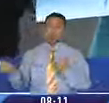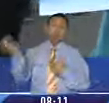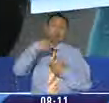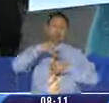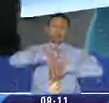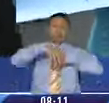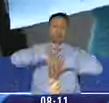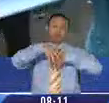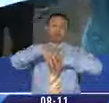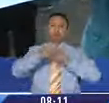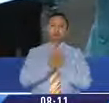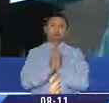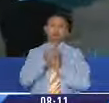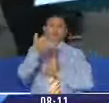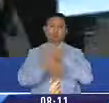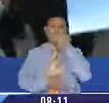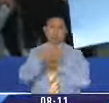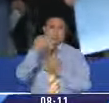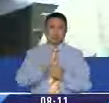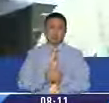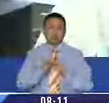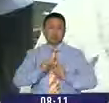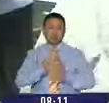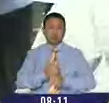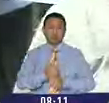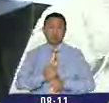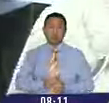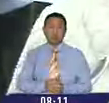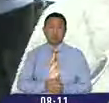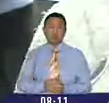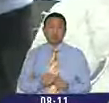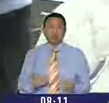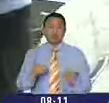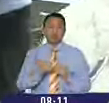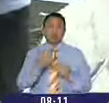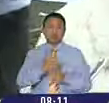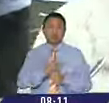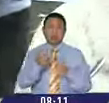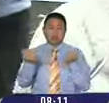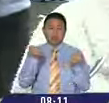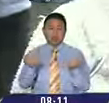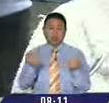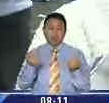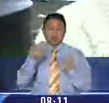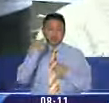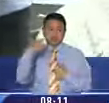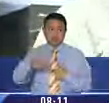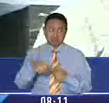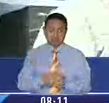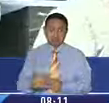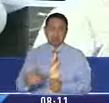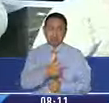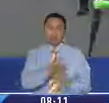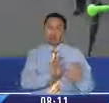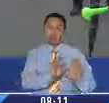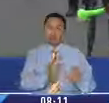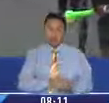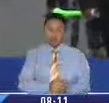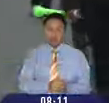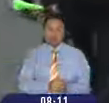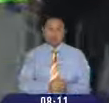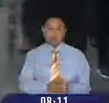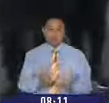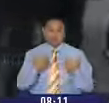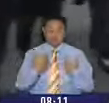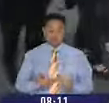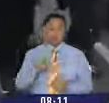plantón exigiendo justicia, pero también seguridad. Si hubiese habido más seguridad, más control, más patrullaje, tal vez se hubiese evitado, ¿no? Se vistieron